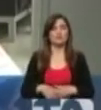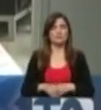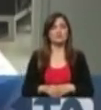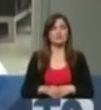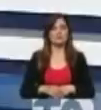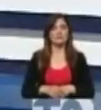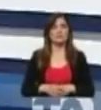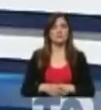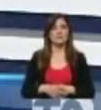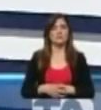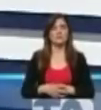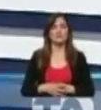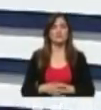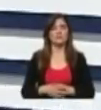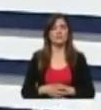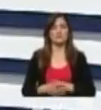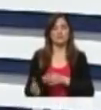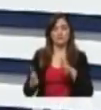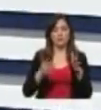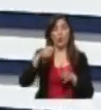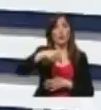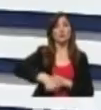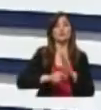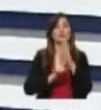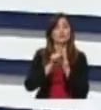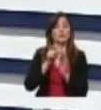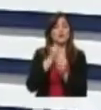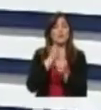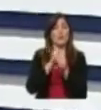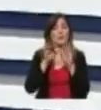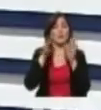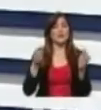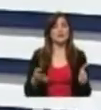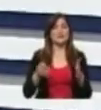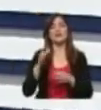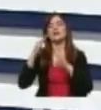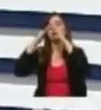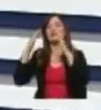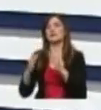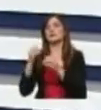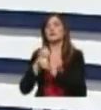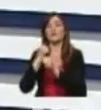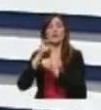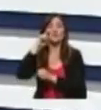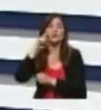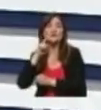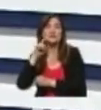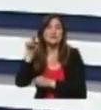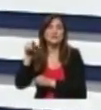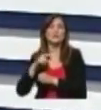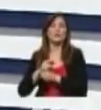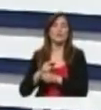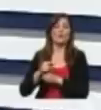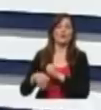fiscal. Y hoy se desarrollará una mesa de trabajo sobre la reubicación de las casas de tolerancia de la capital entre todos